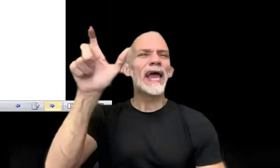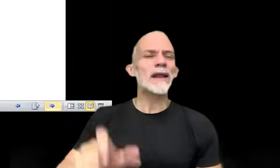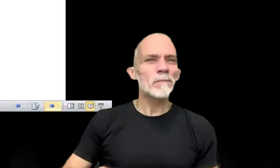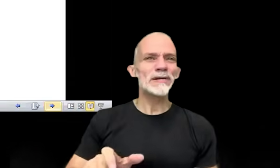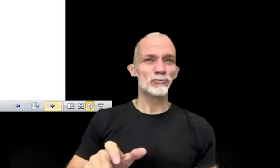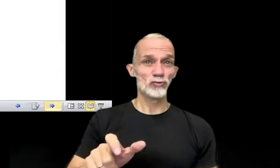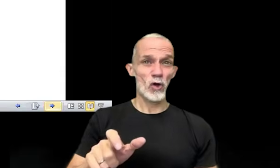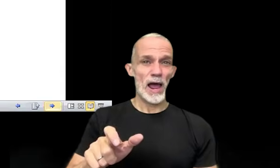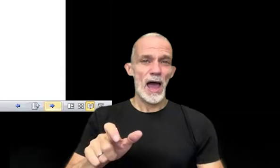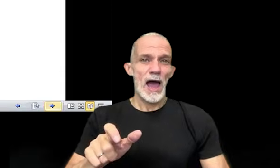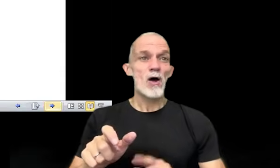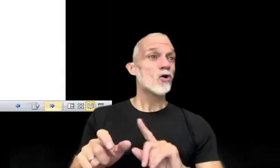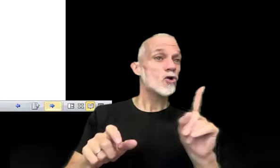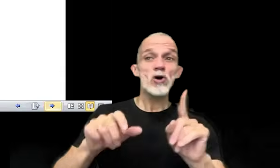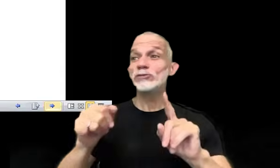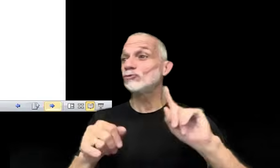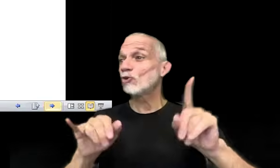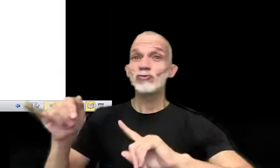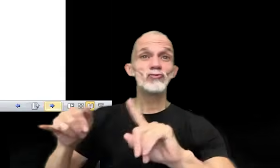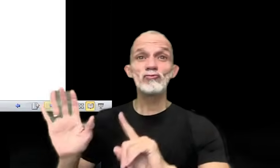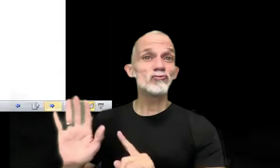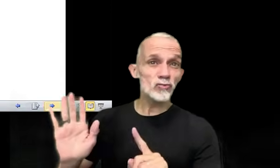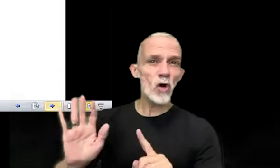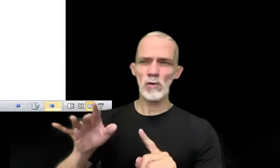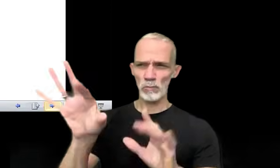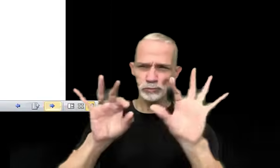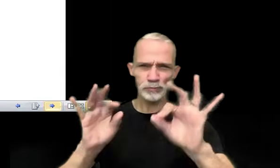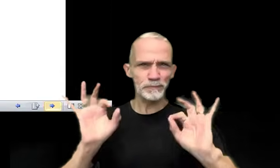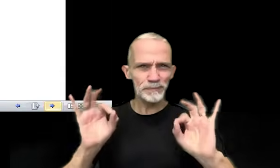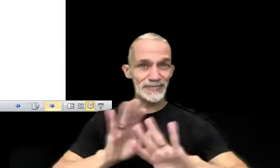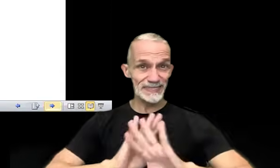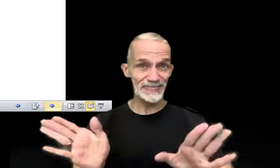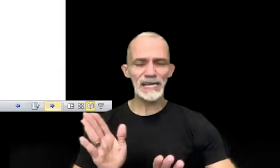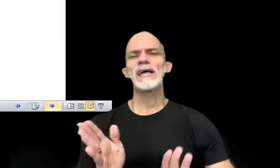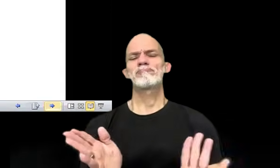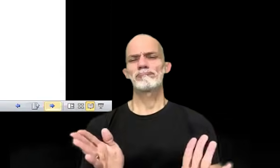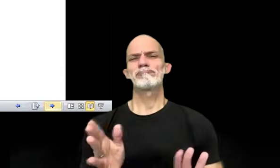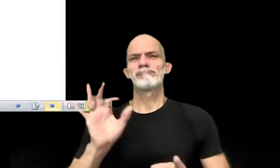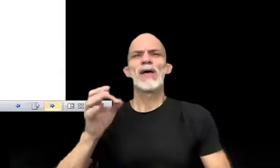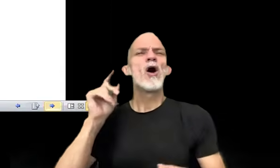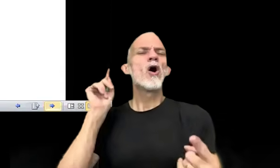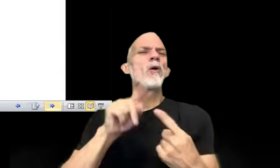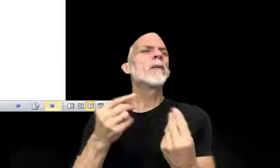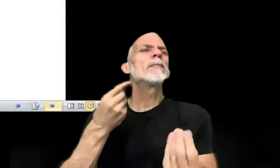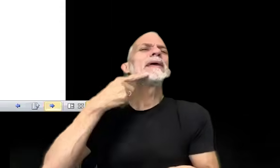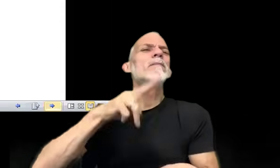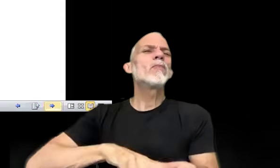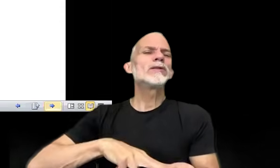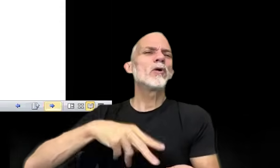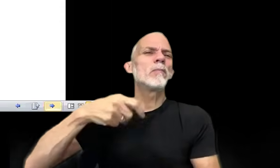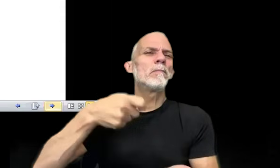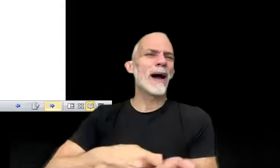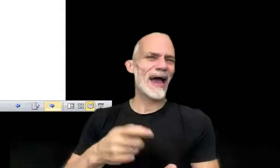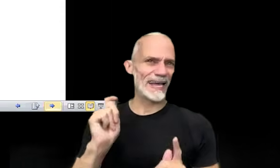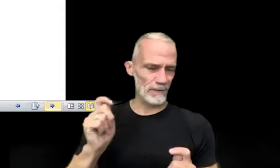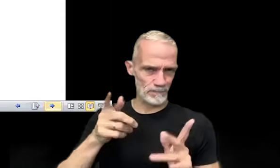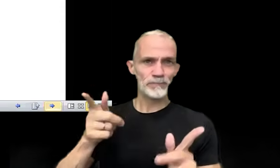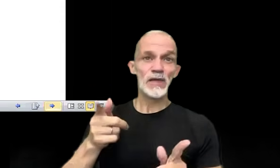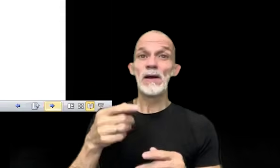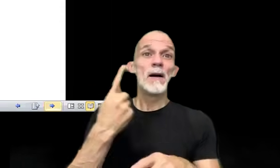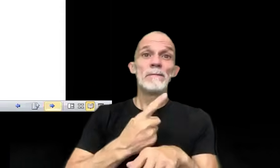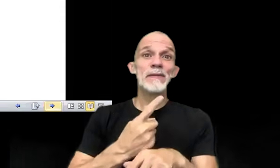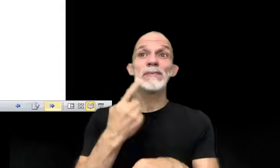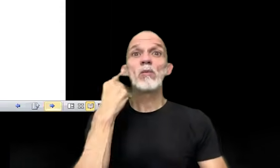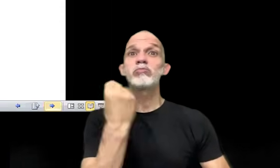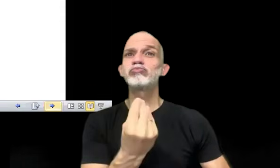quién es y quién no es residente fiscal argentino, voy a poder determinar el objeto del impuesto. ¿Sí? Una vez que